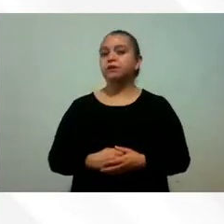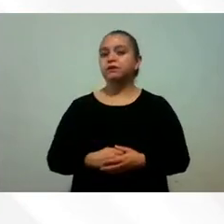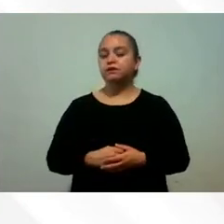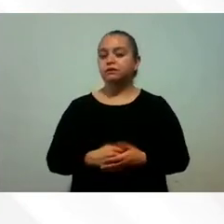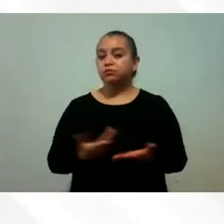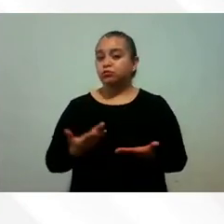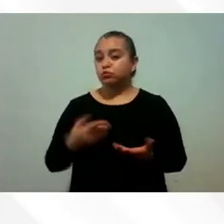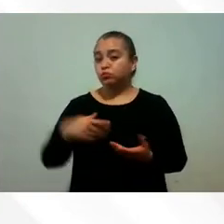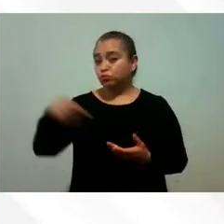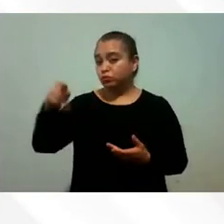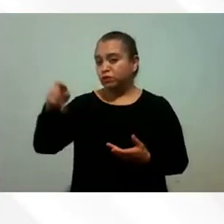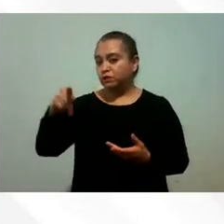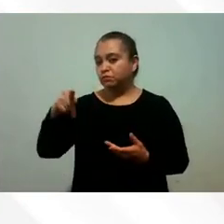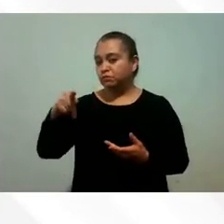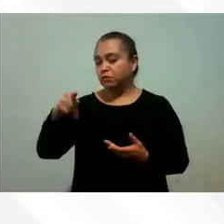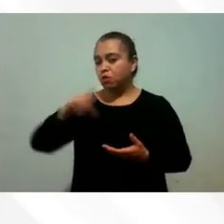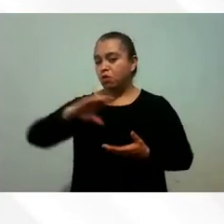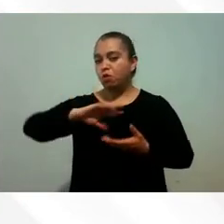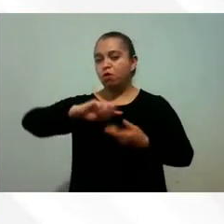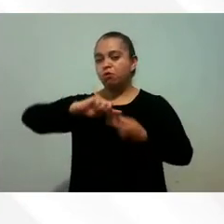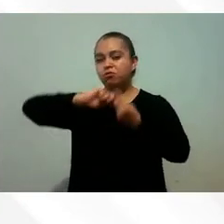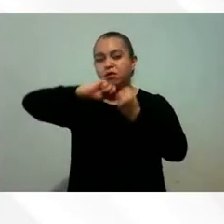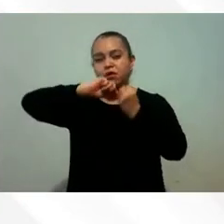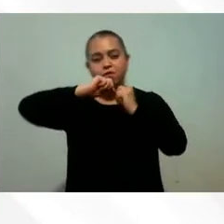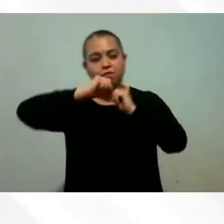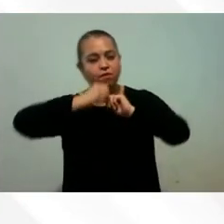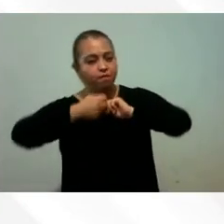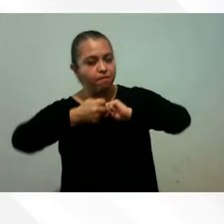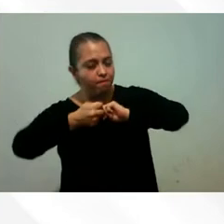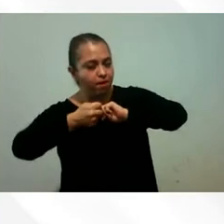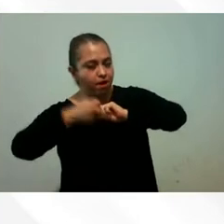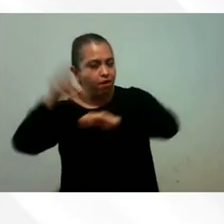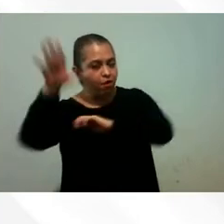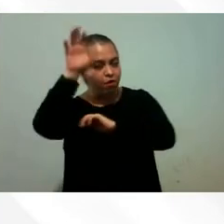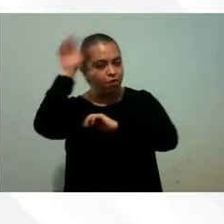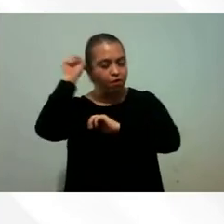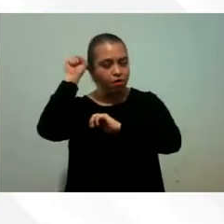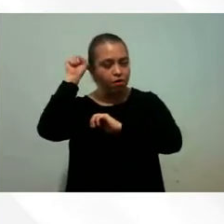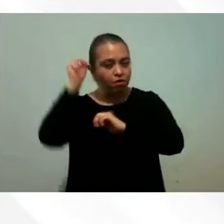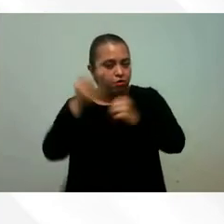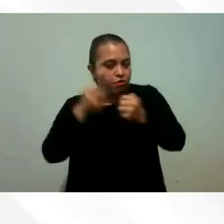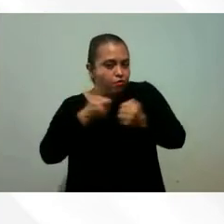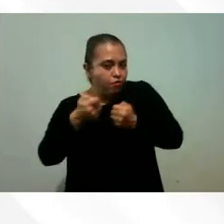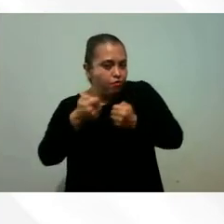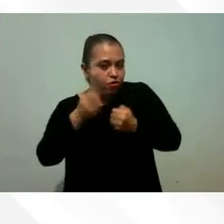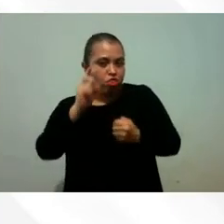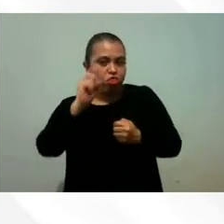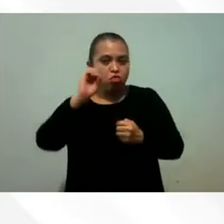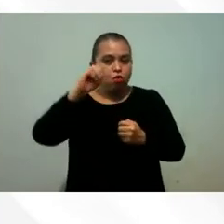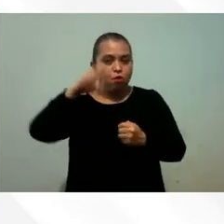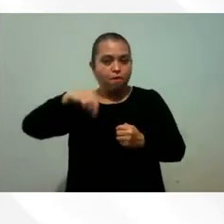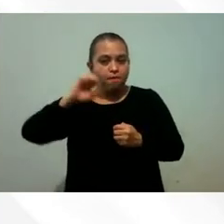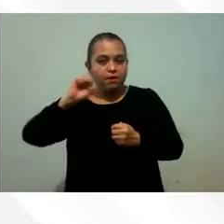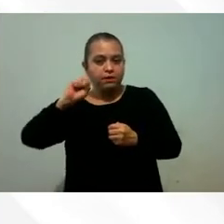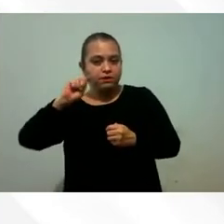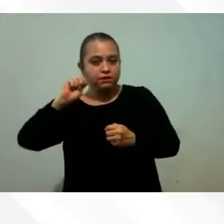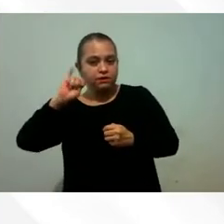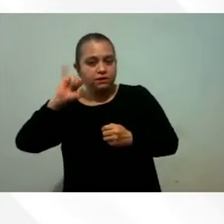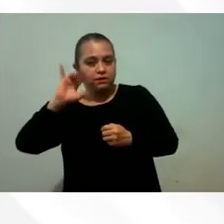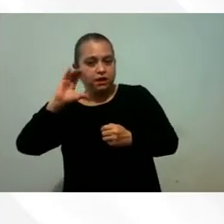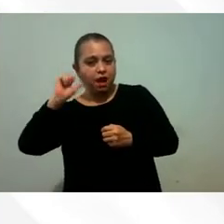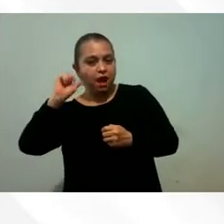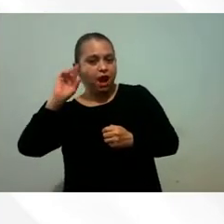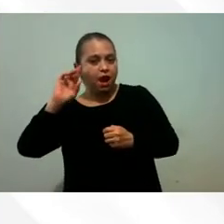pudieran resignificar el concepto de domesticar y escríbanlo desde esta otra óptica,